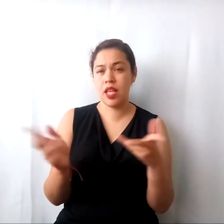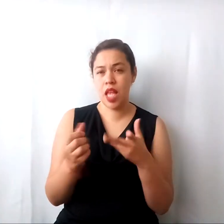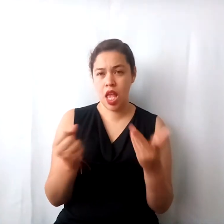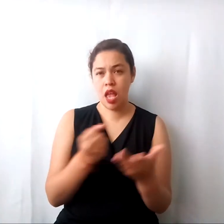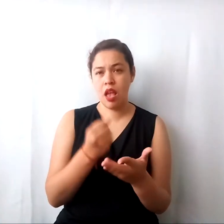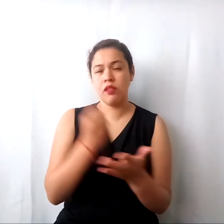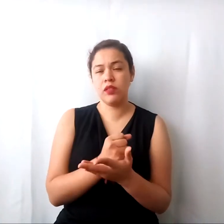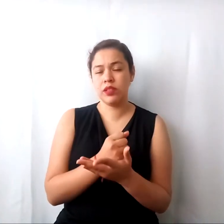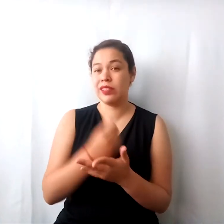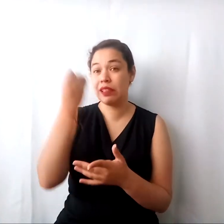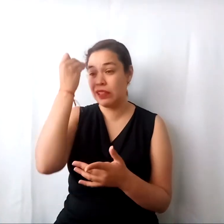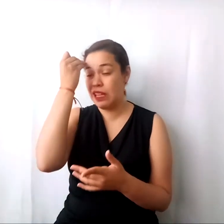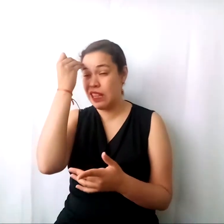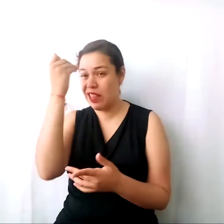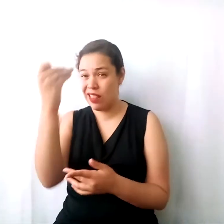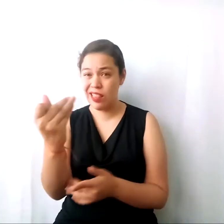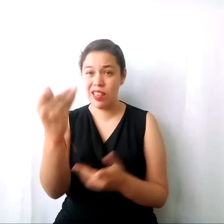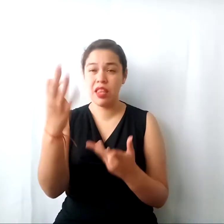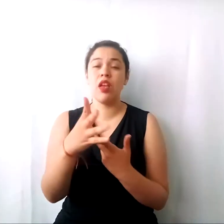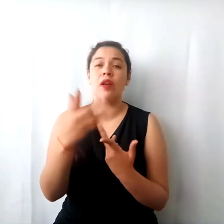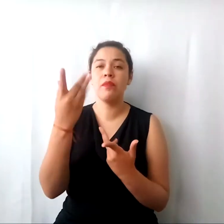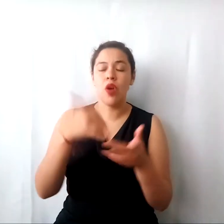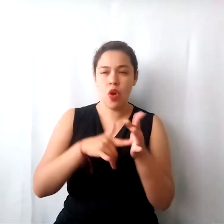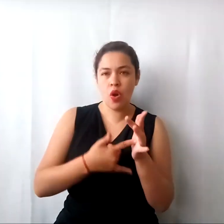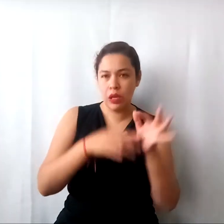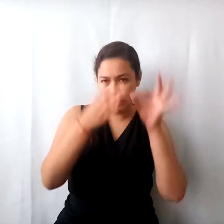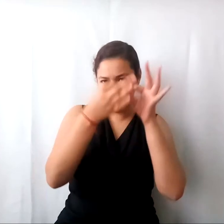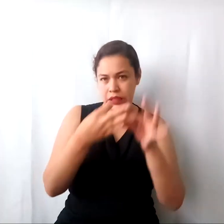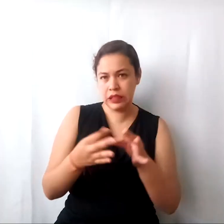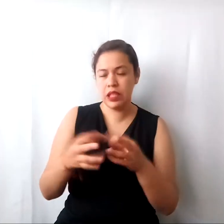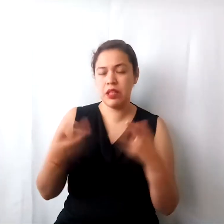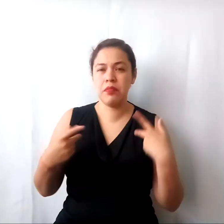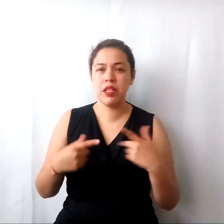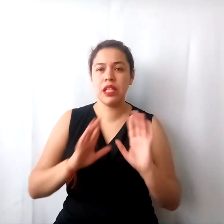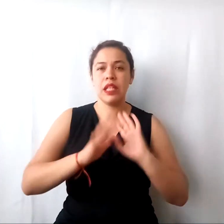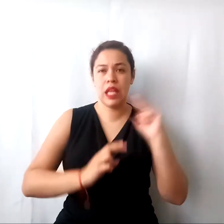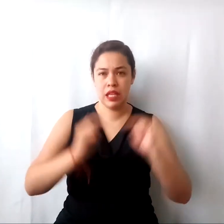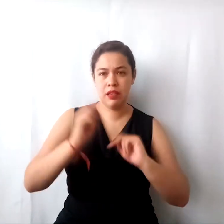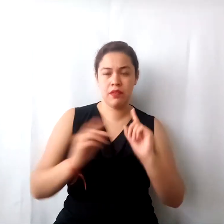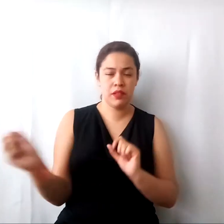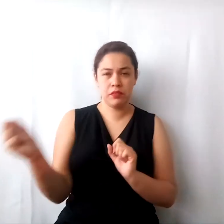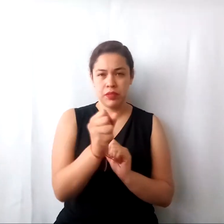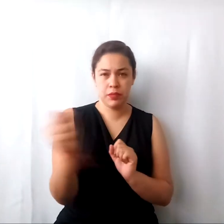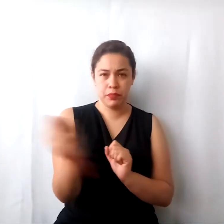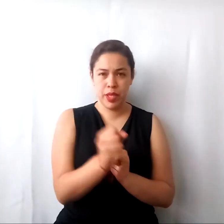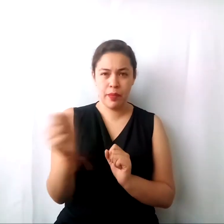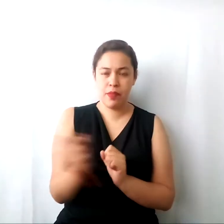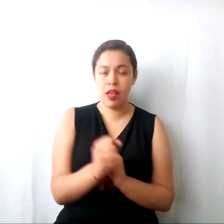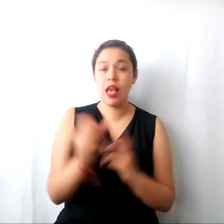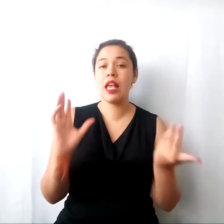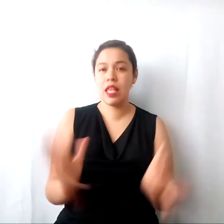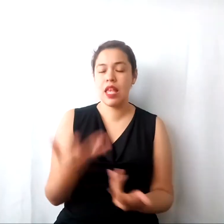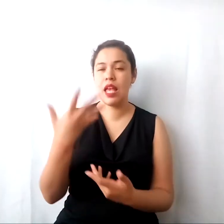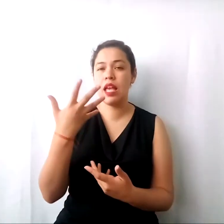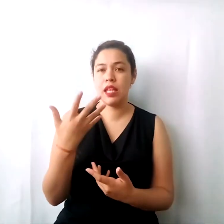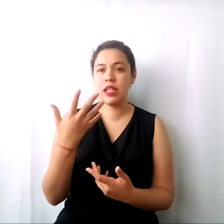estar todo el tiempo o en determinados horarios y ciertas personas de ciertos niveles, probablemente haya un tinte de sí puesta a